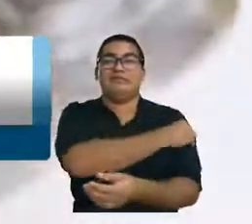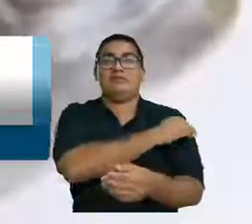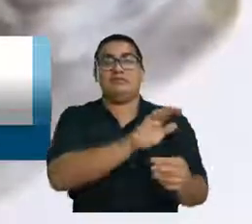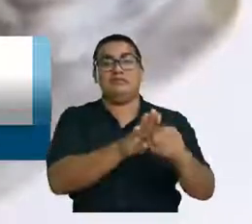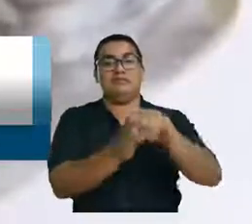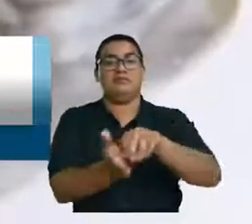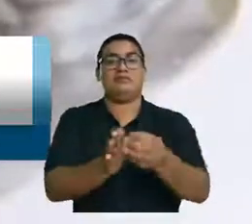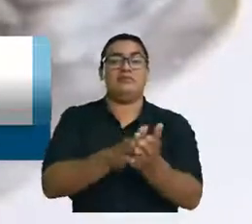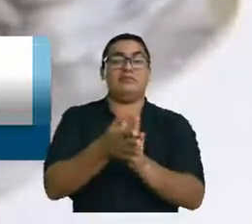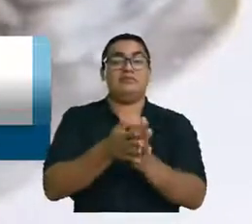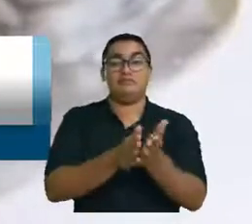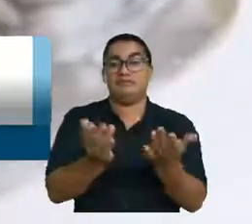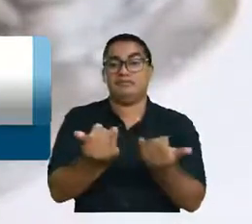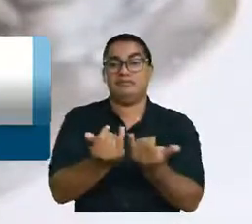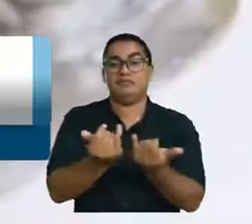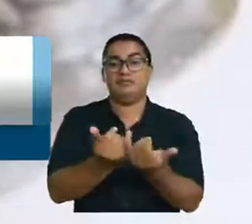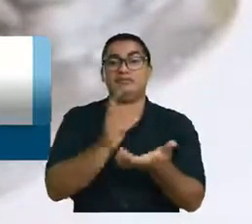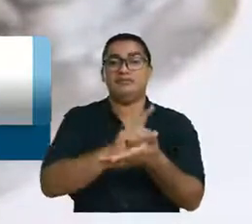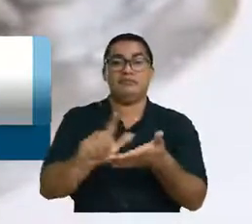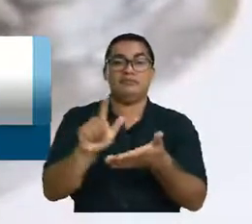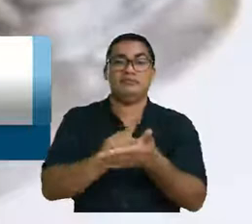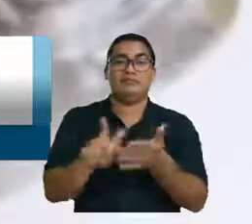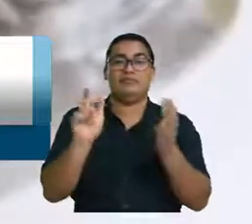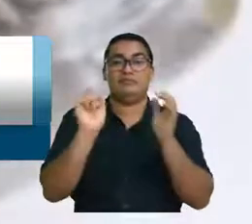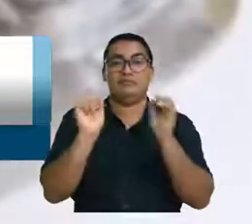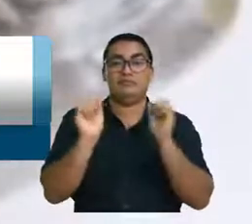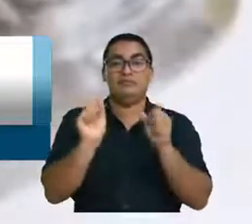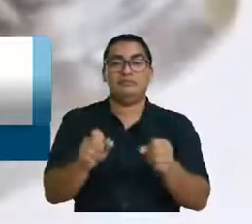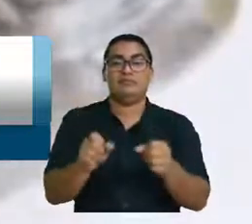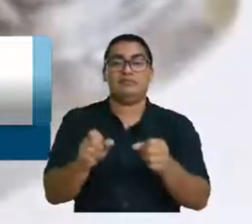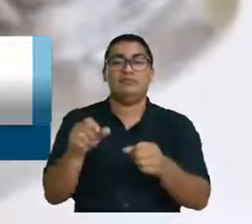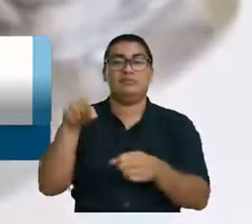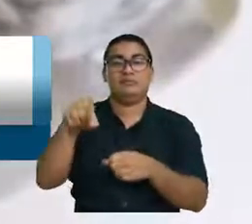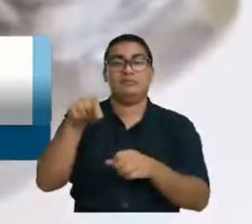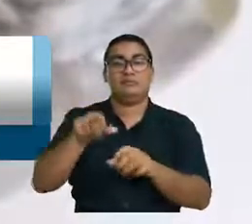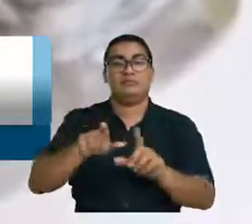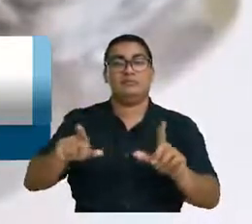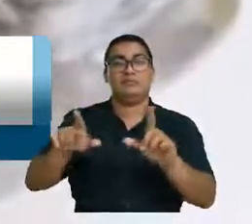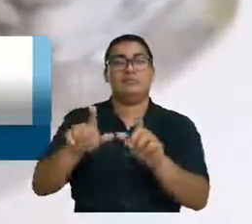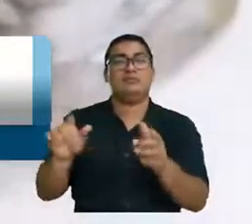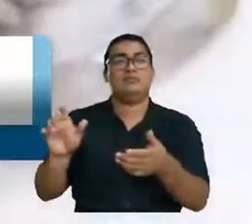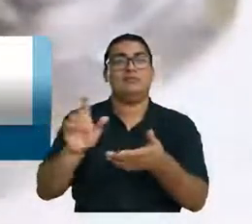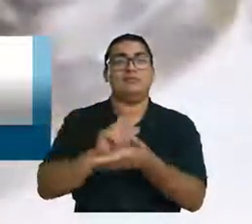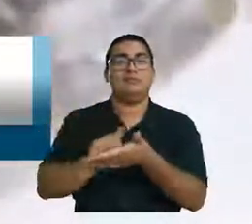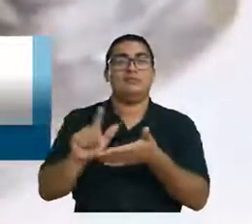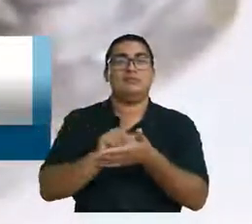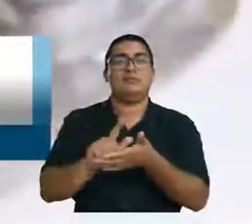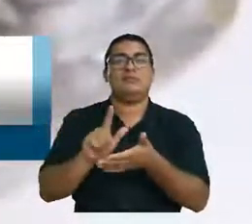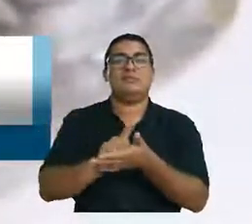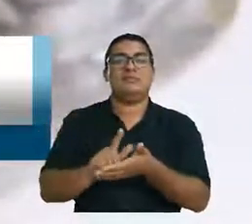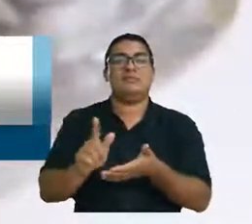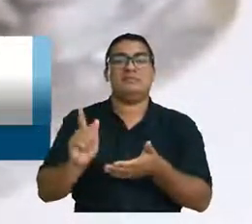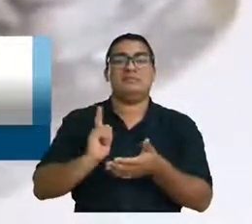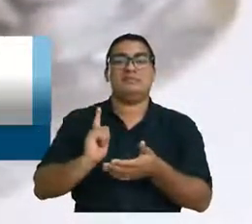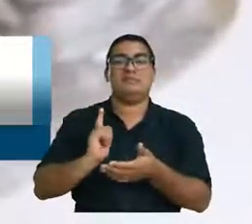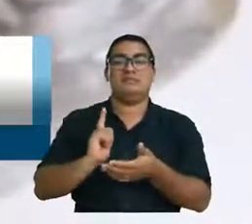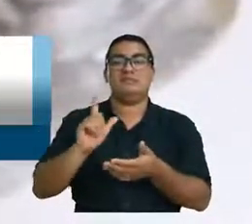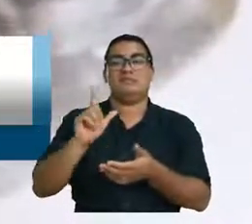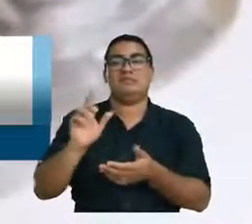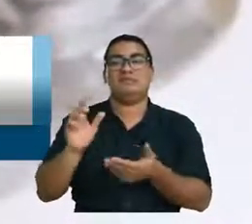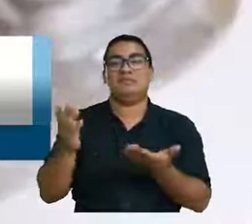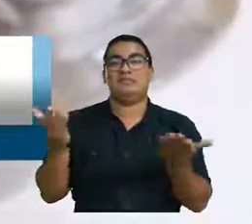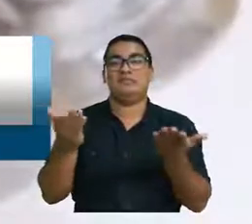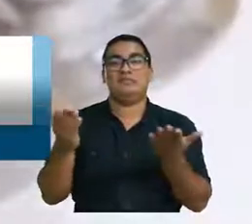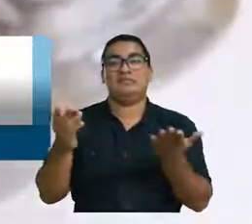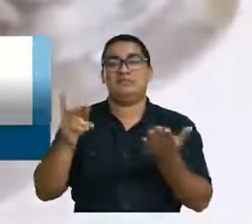los dos son desinfectantes que van a actuar directamente en la capa de lípidos que tiene una membrana, que son